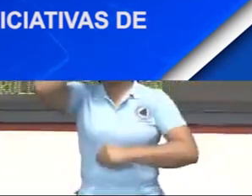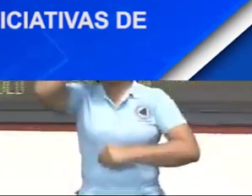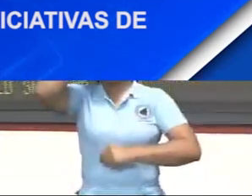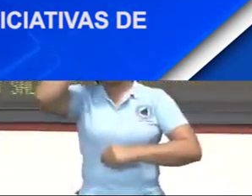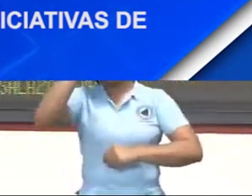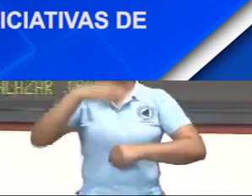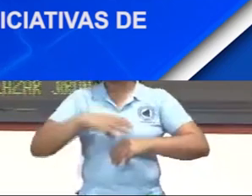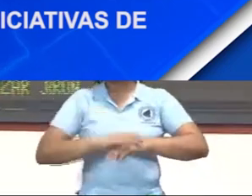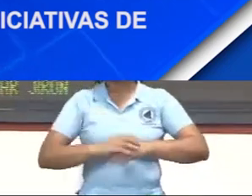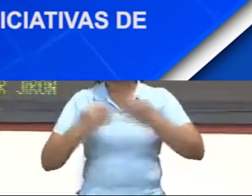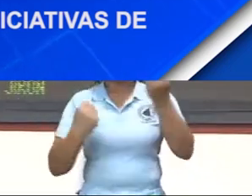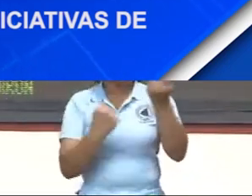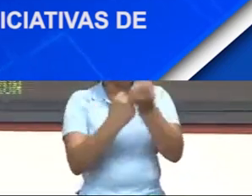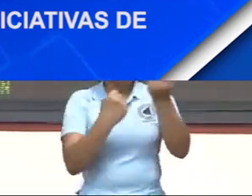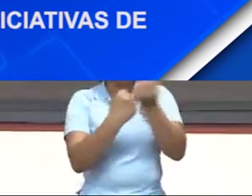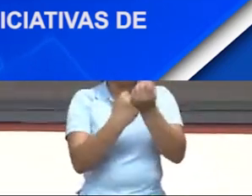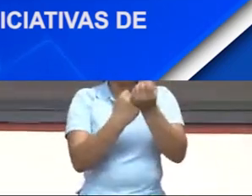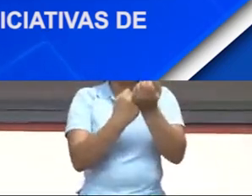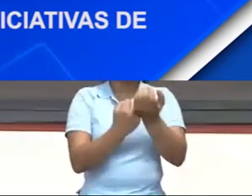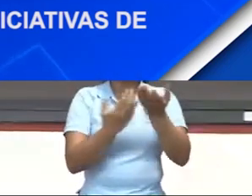y otros campos.